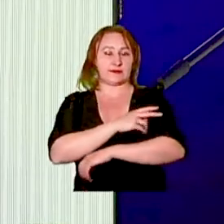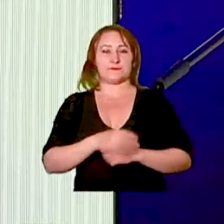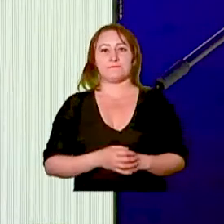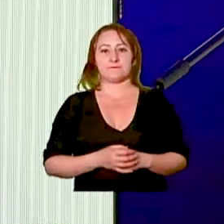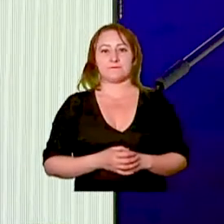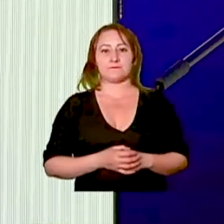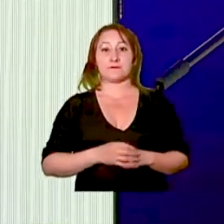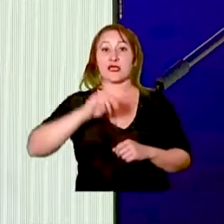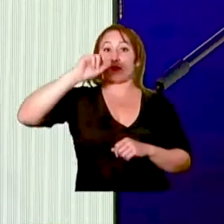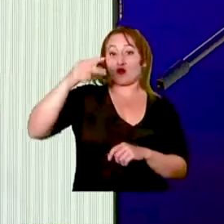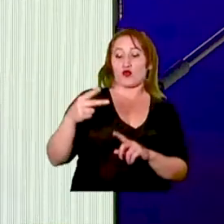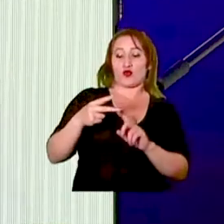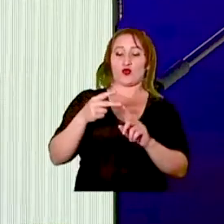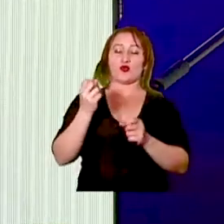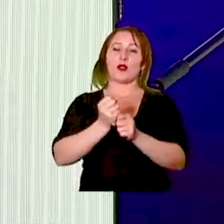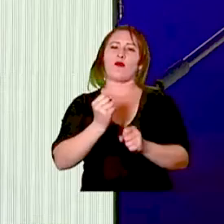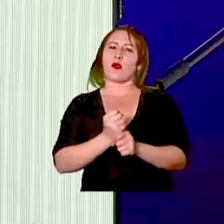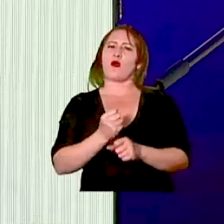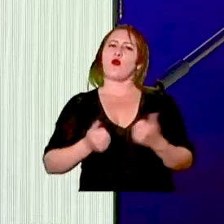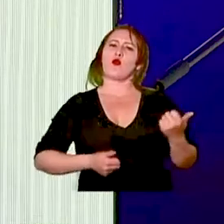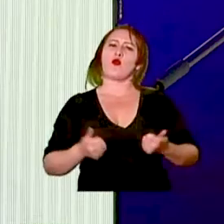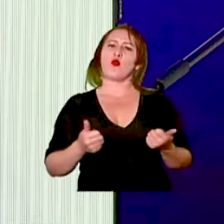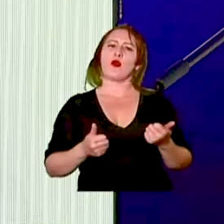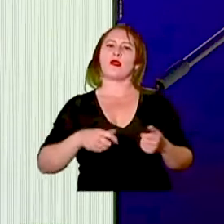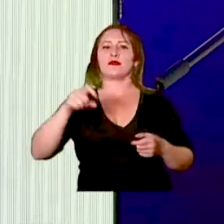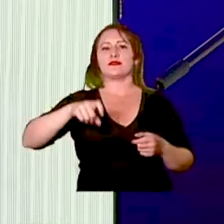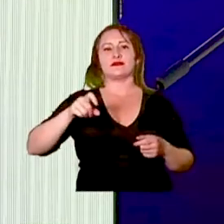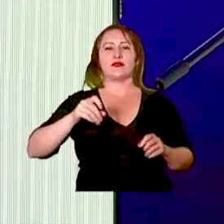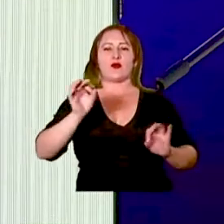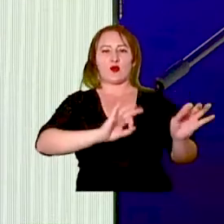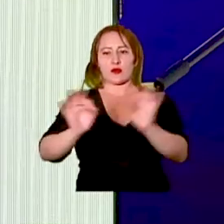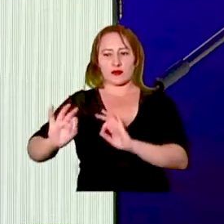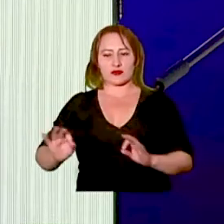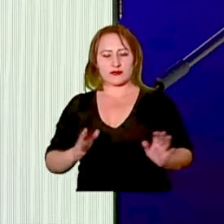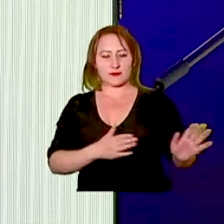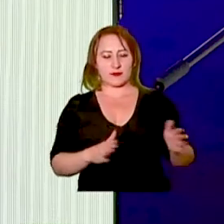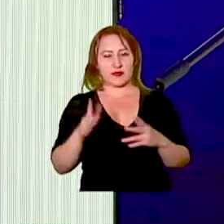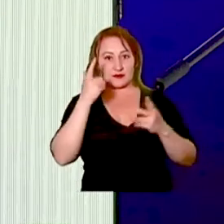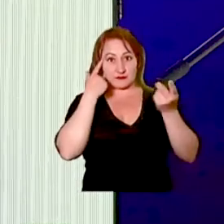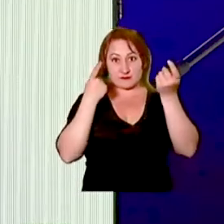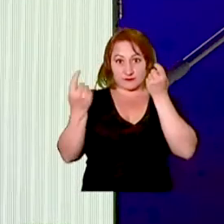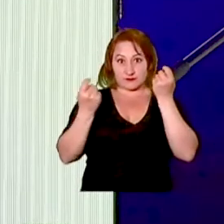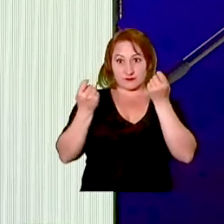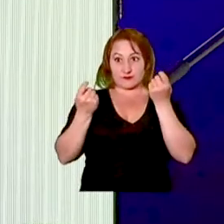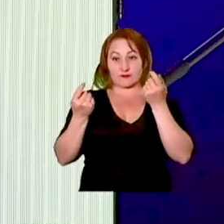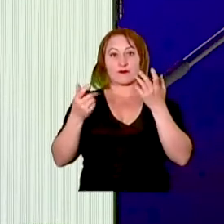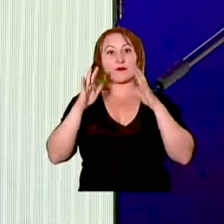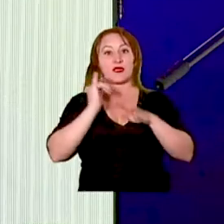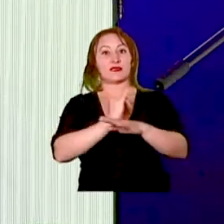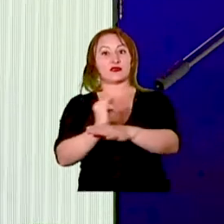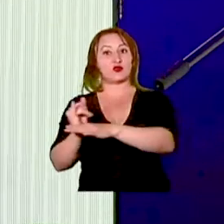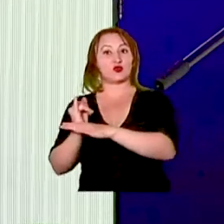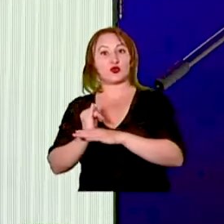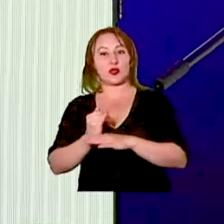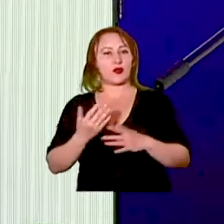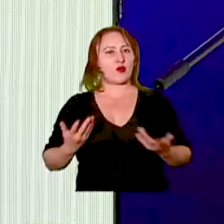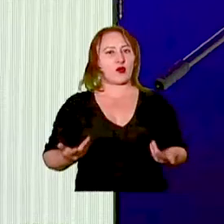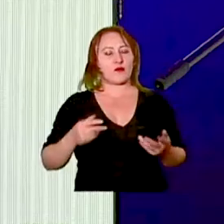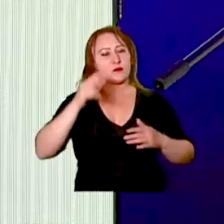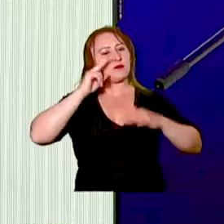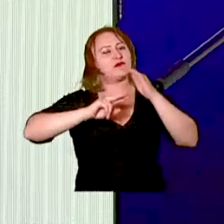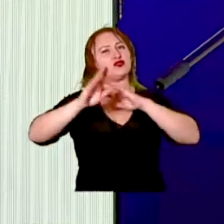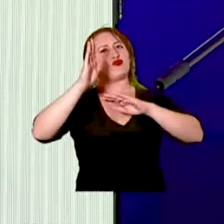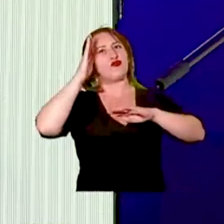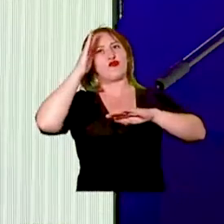Y un segundo trabajo relacionado con la necesidad de organizar un plan estratégico de carácter institucional con